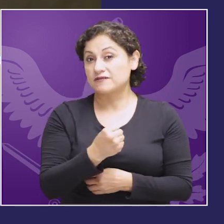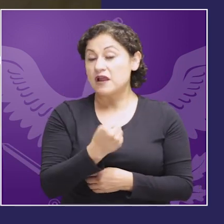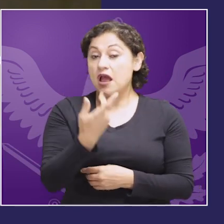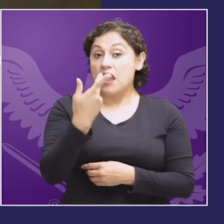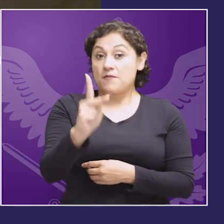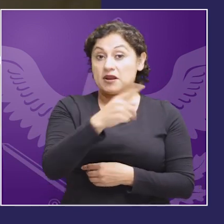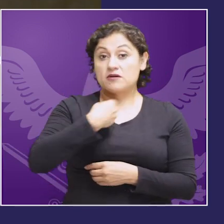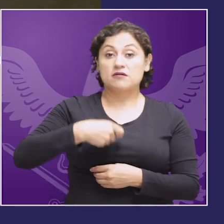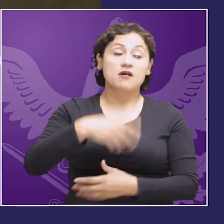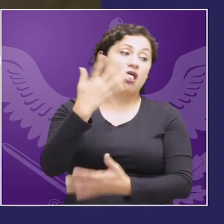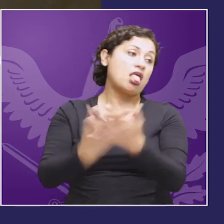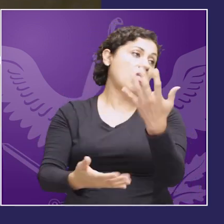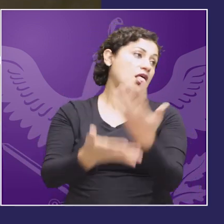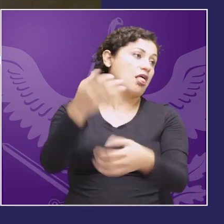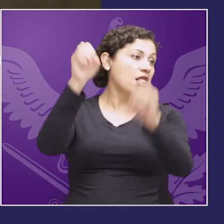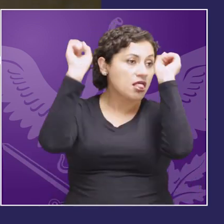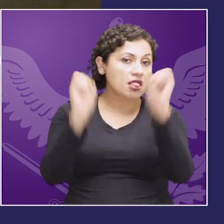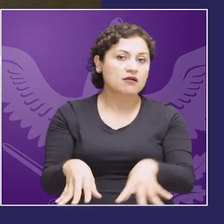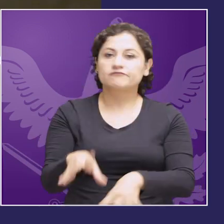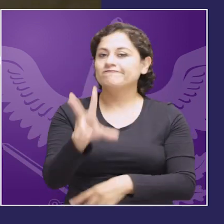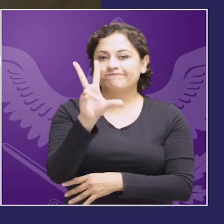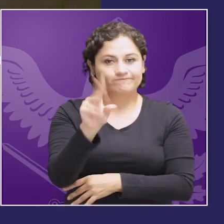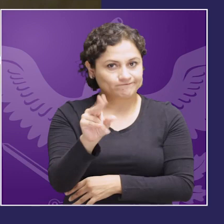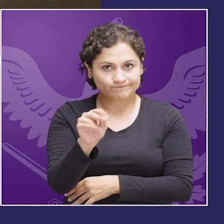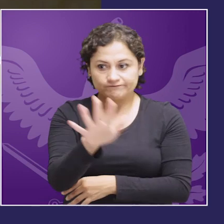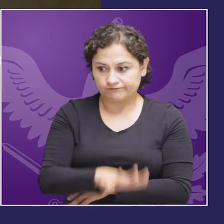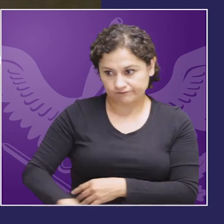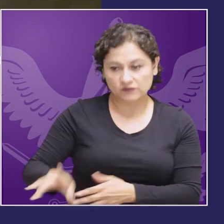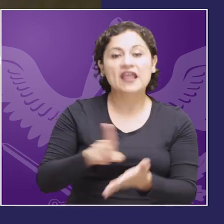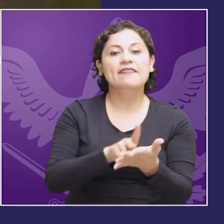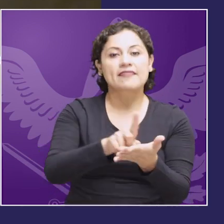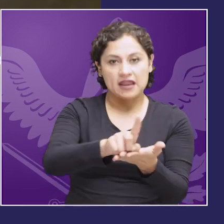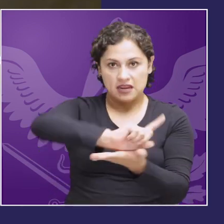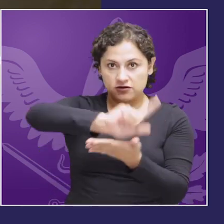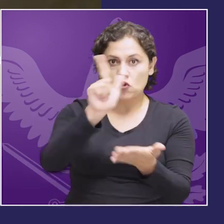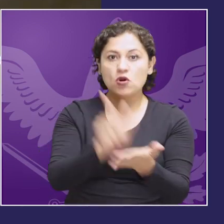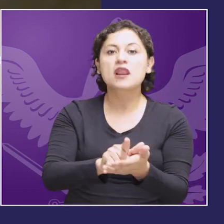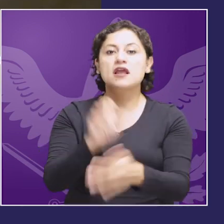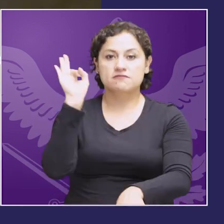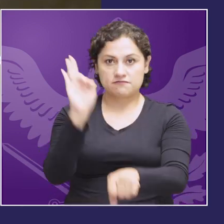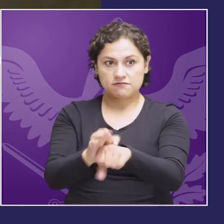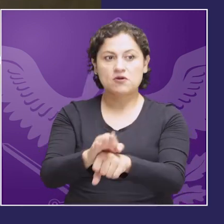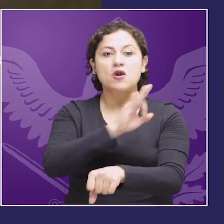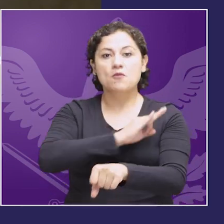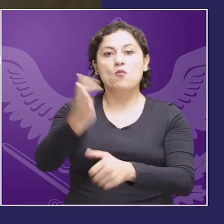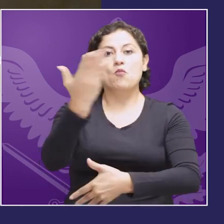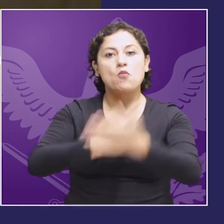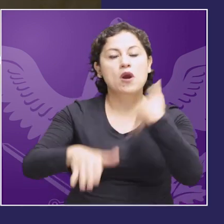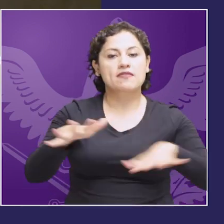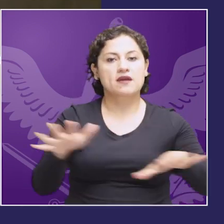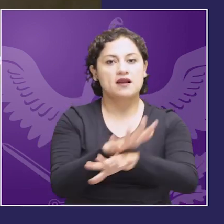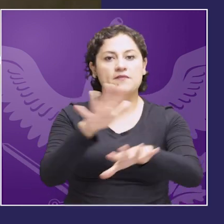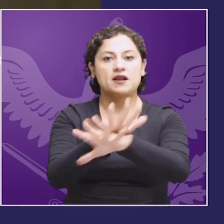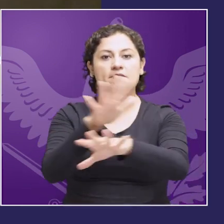estructural. El panorama sin duda es desolador, pero no podemos